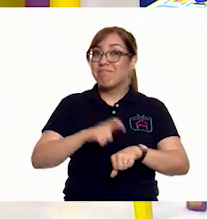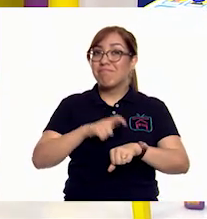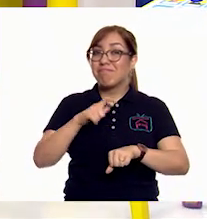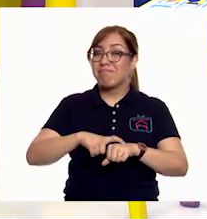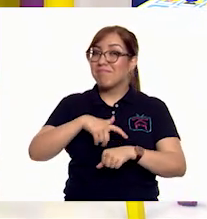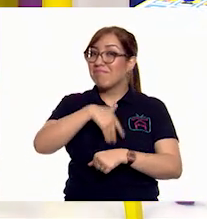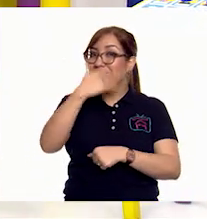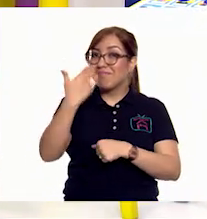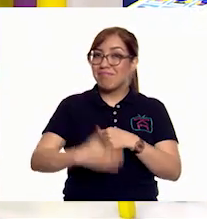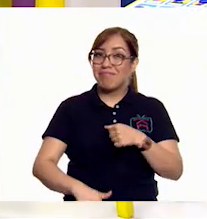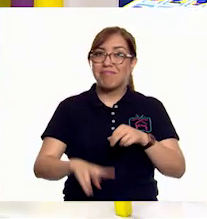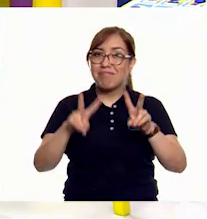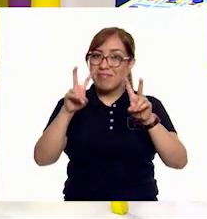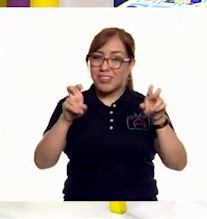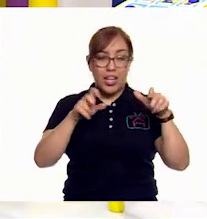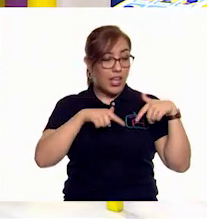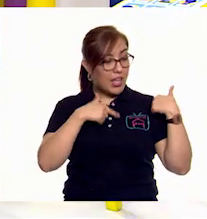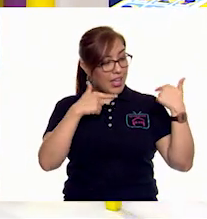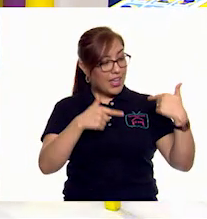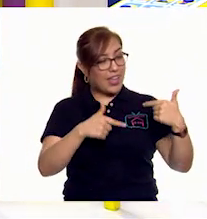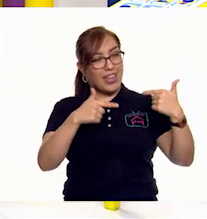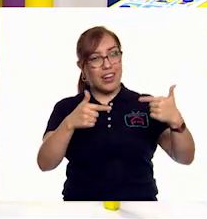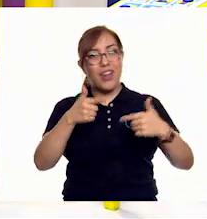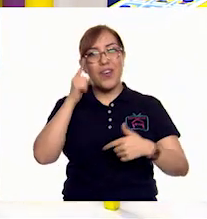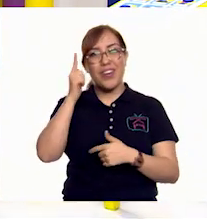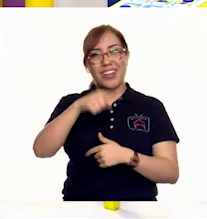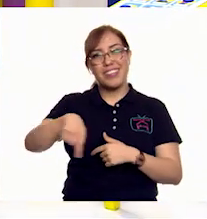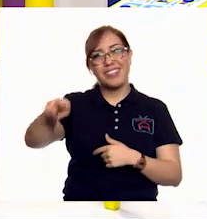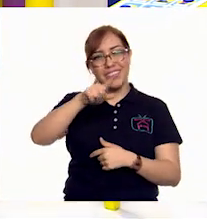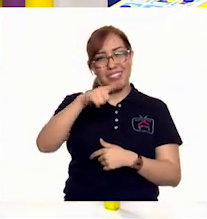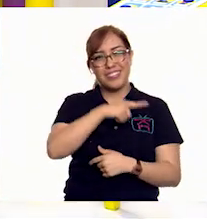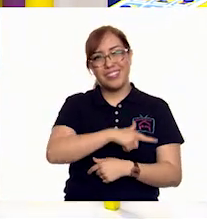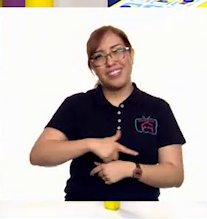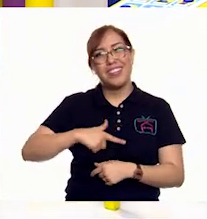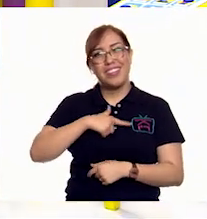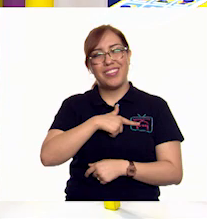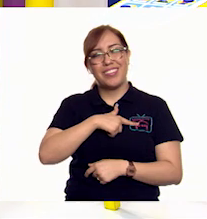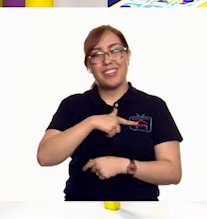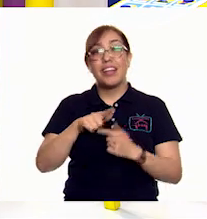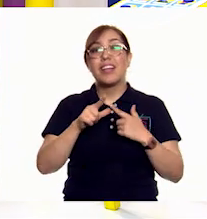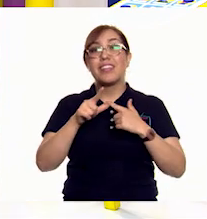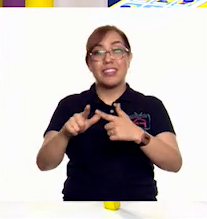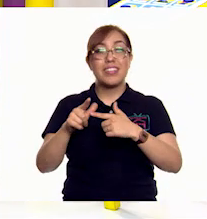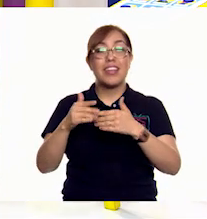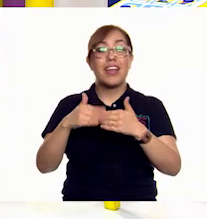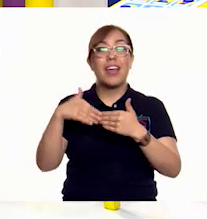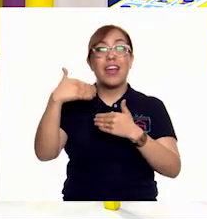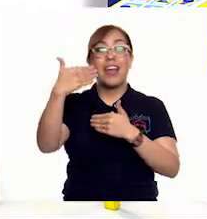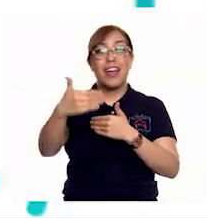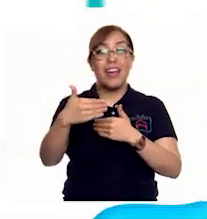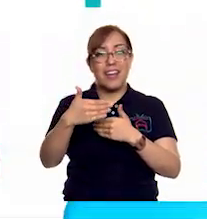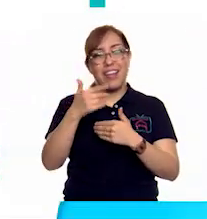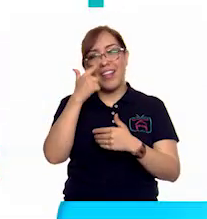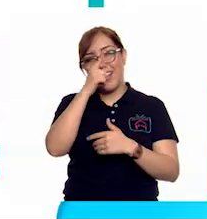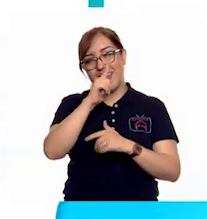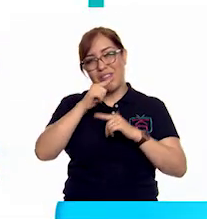con De Generación en Generación. Espero que la hayan disfrutado tanto como nosotras. Y continuamos con Lengua Materna.